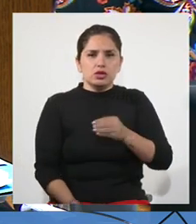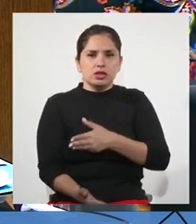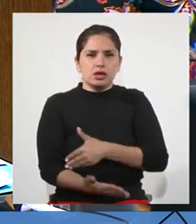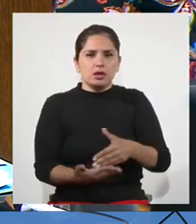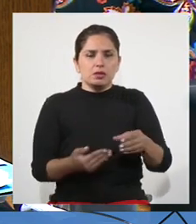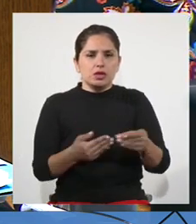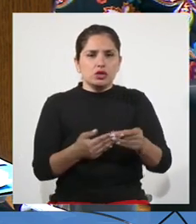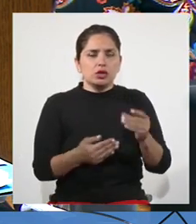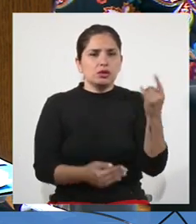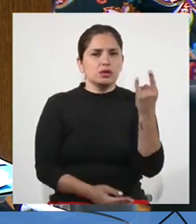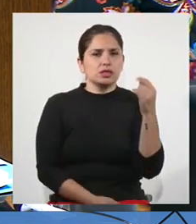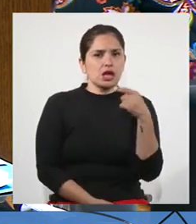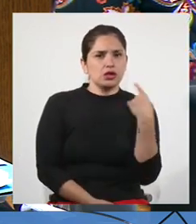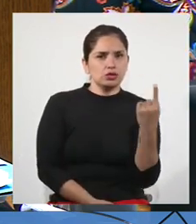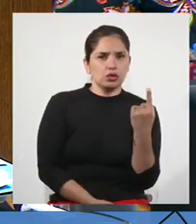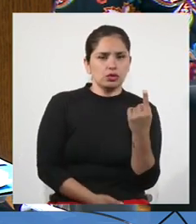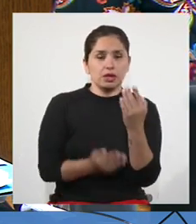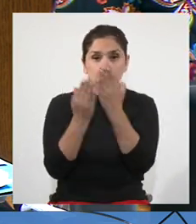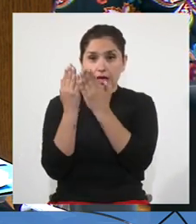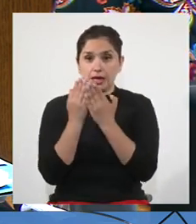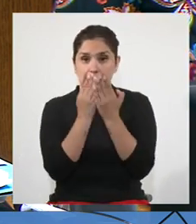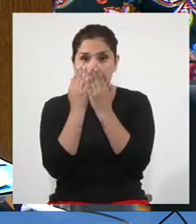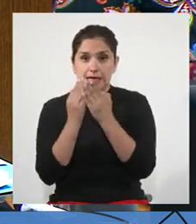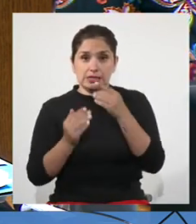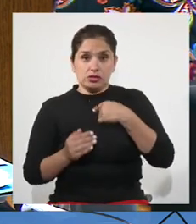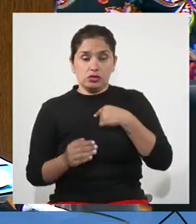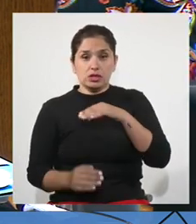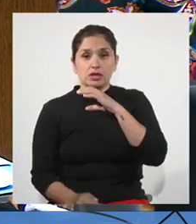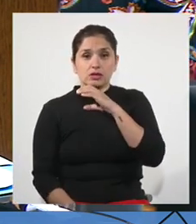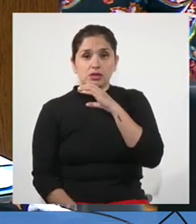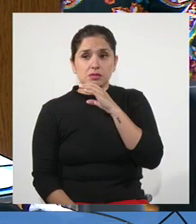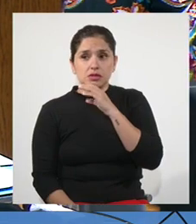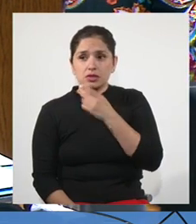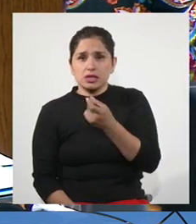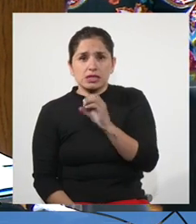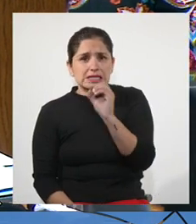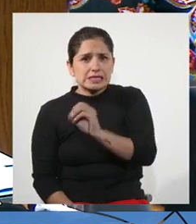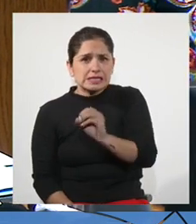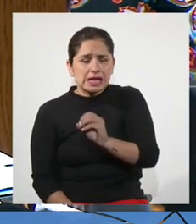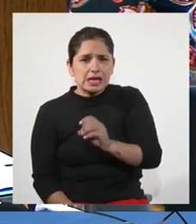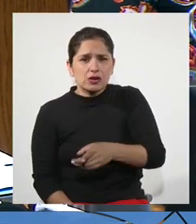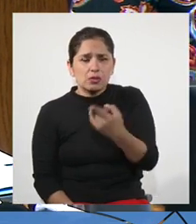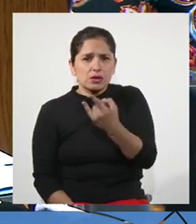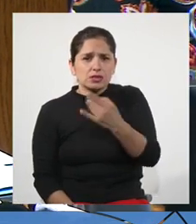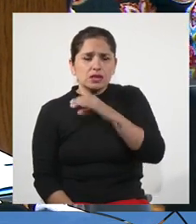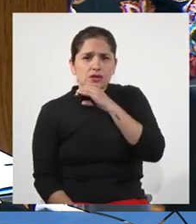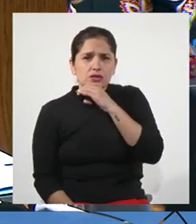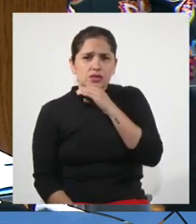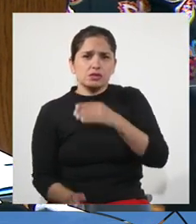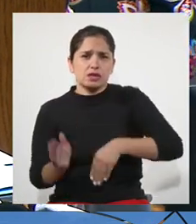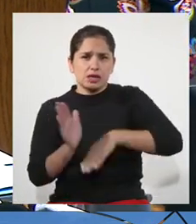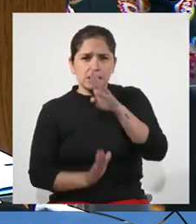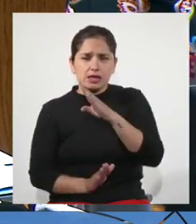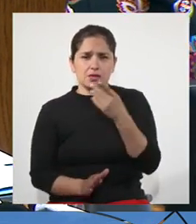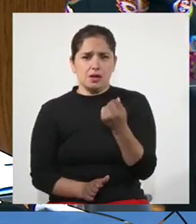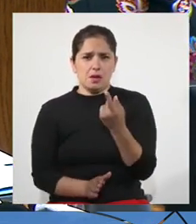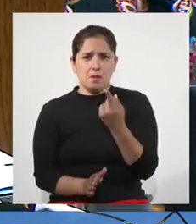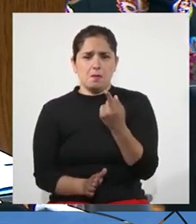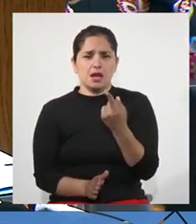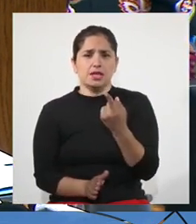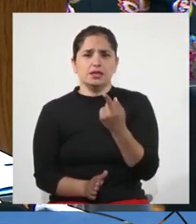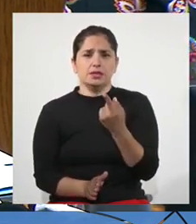Autónoma, y habiendo ex estudiantes de la Universidad de Concepción, y hay cero aporte para la Universidad de Concepción. Es la que más recursos se